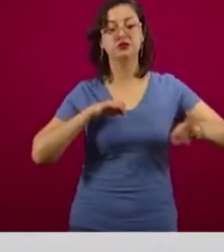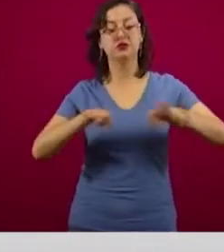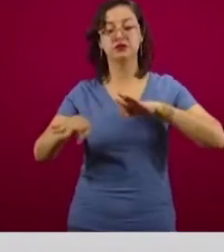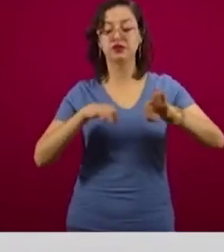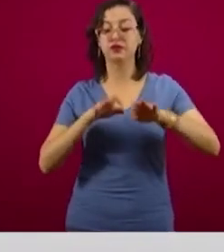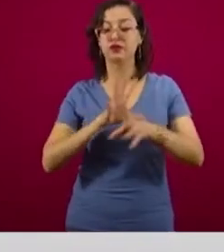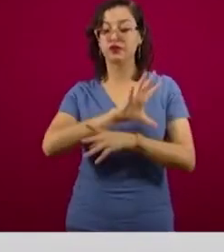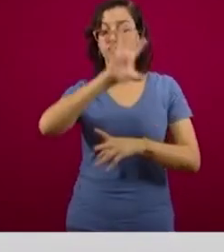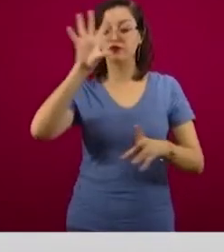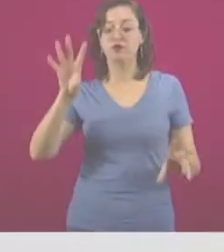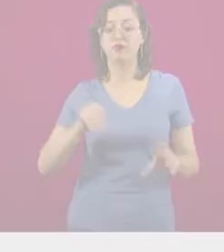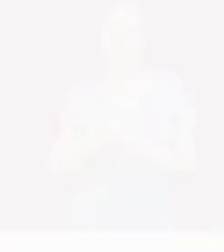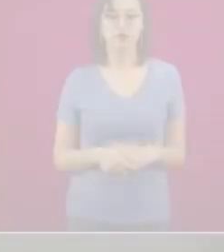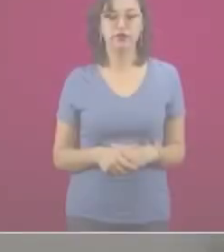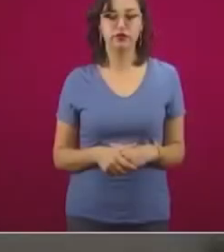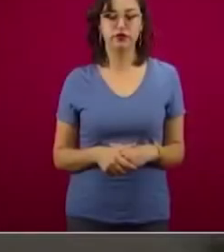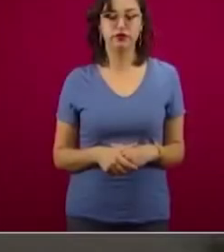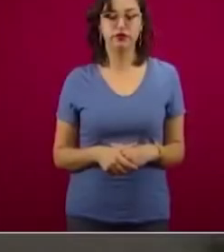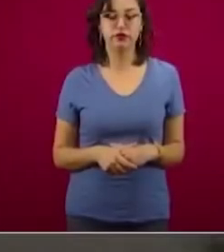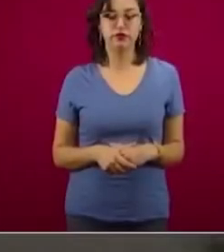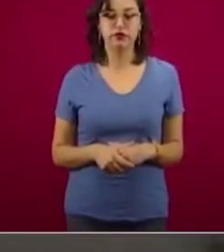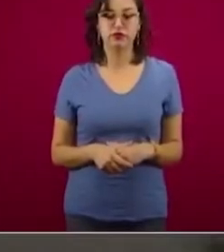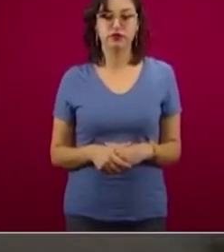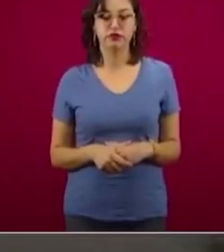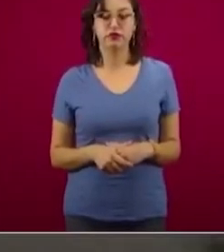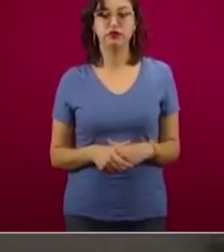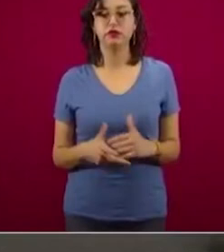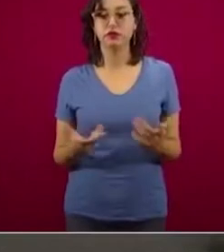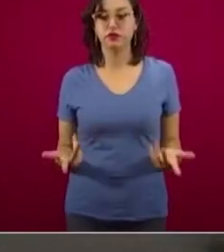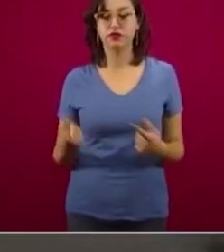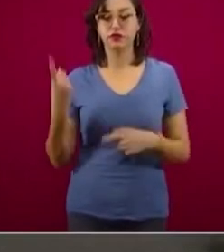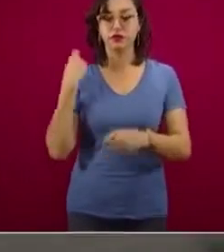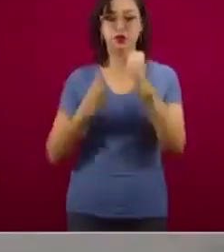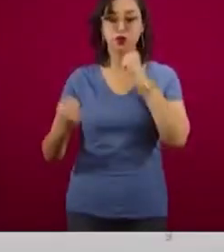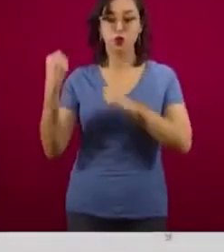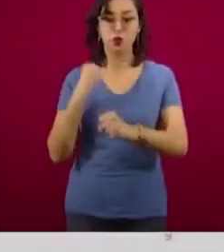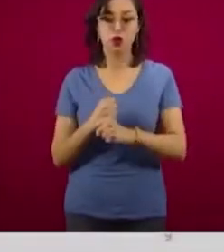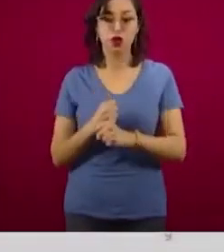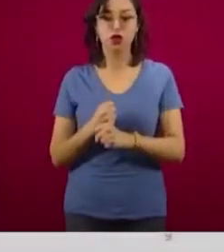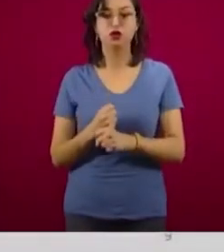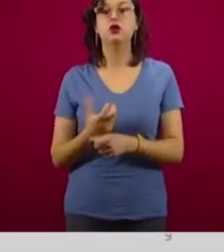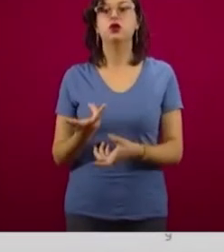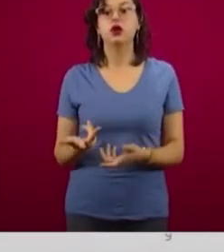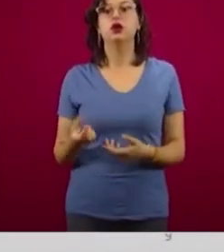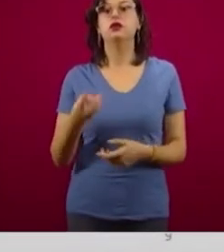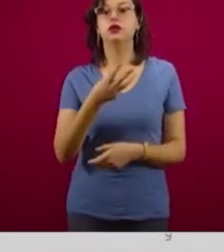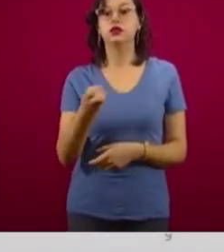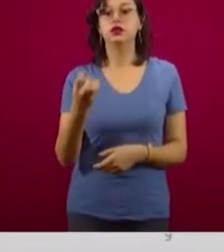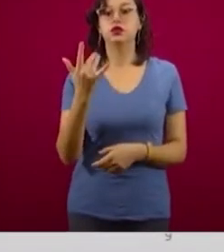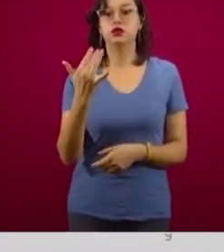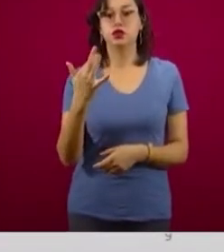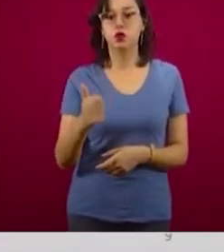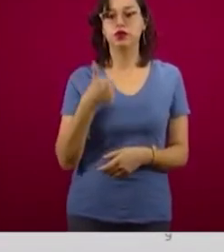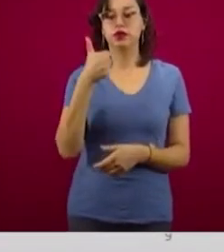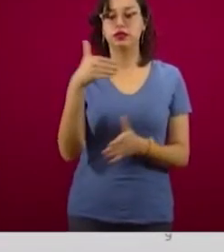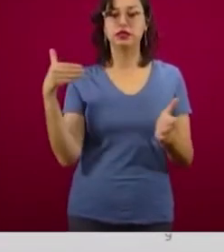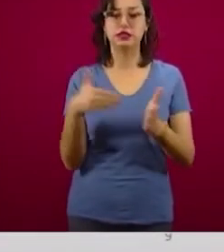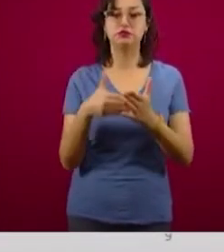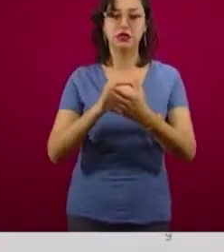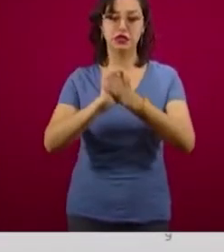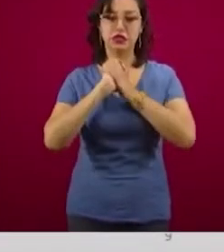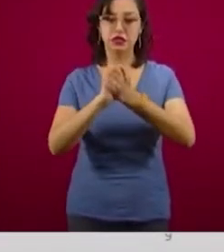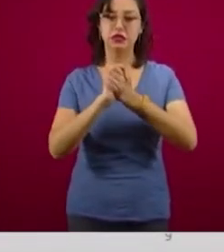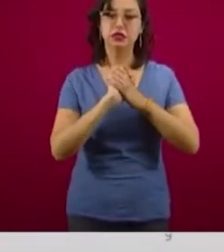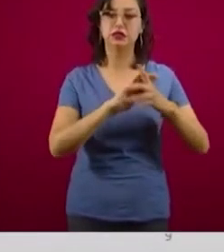estamos buscando combatir pobreza. ¿Y cuáles fueron los resultados del año pasado? Fueron 356 mil tandas que se